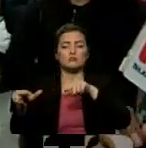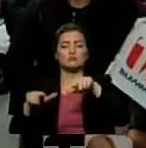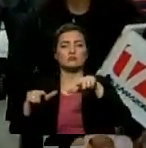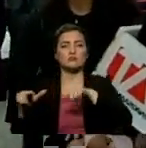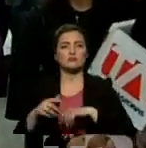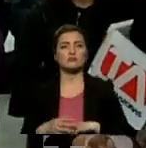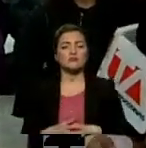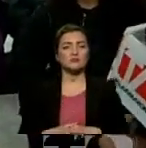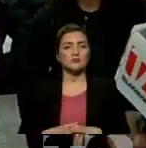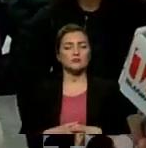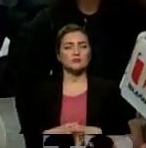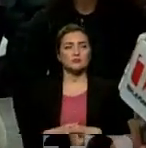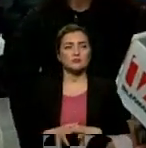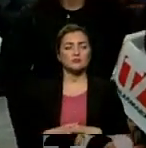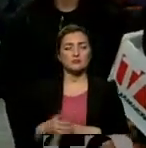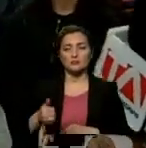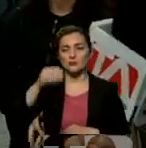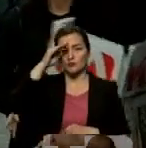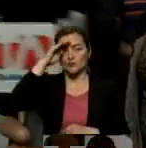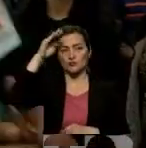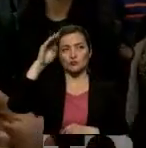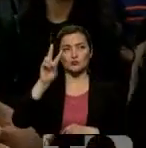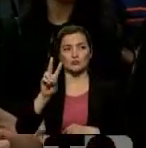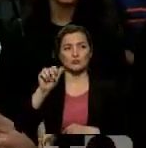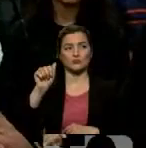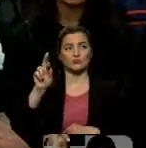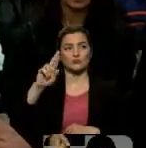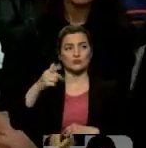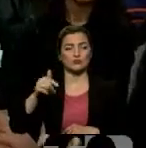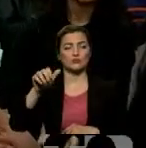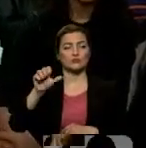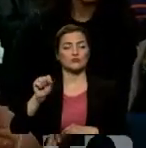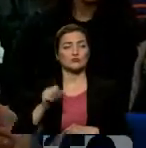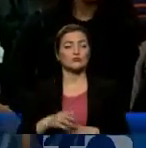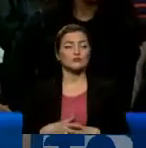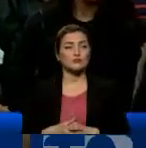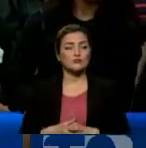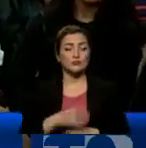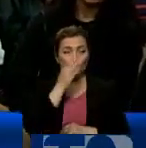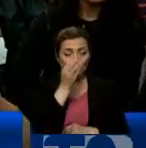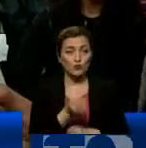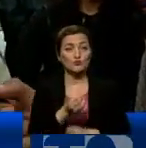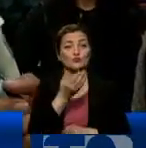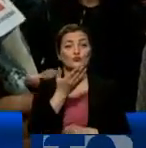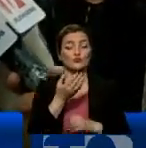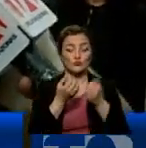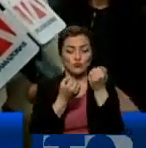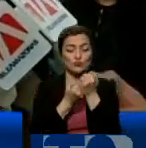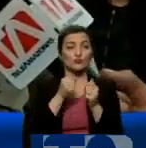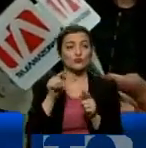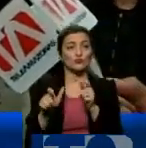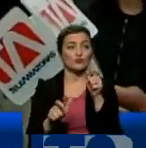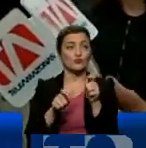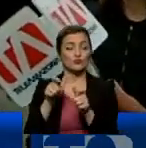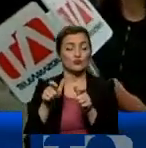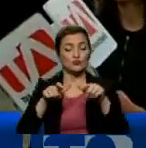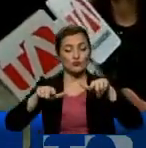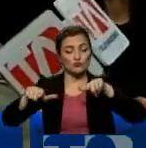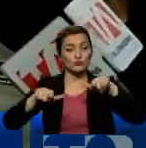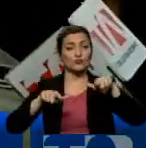sitio, estamos con el capitán Mario Vargas. Buenos días. Buenos días. Con el apoyo de la gente aquí en